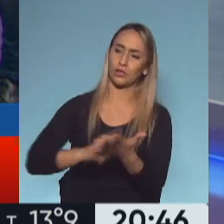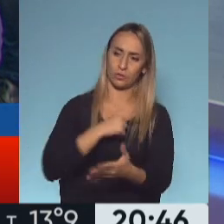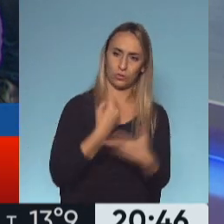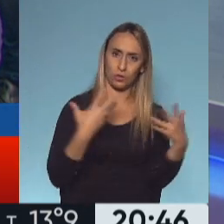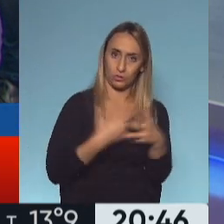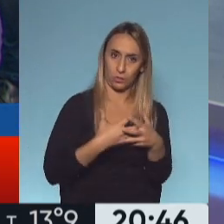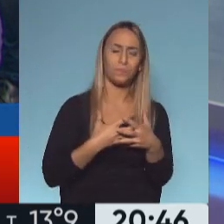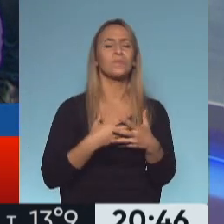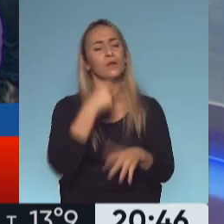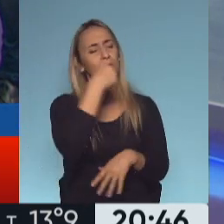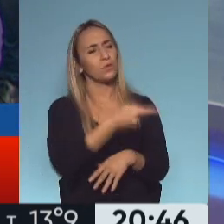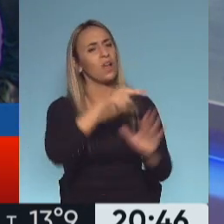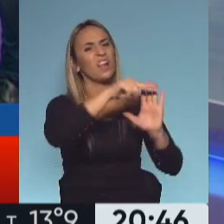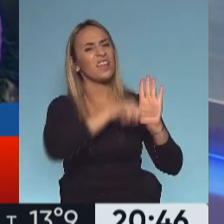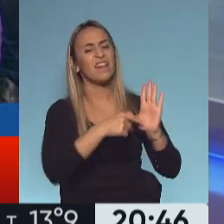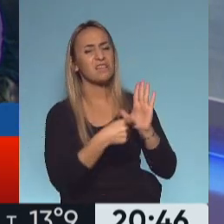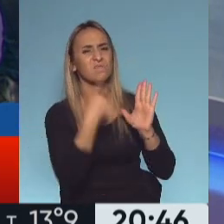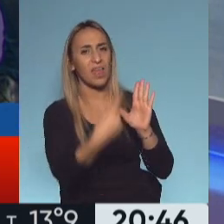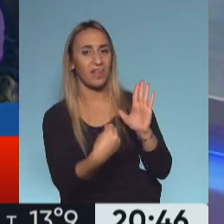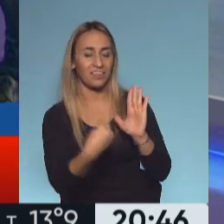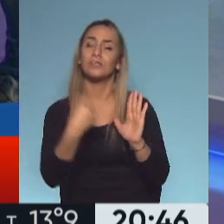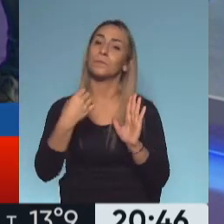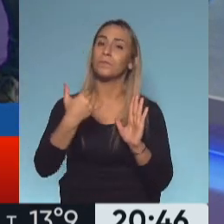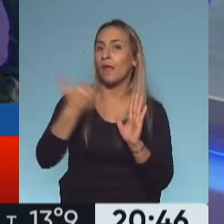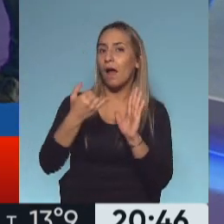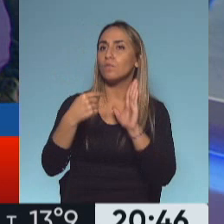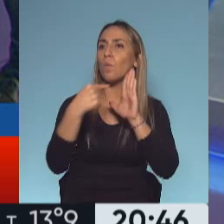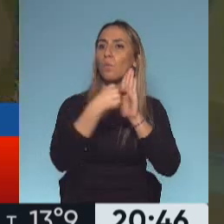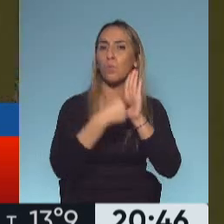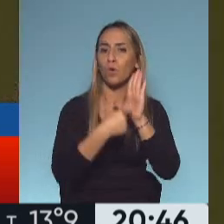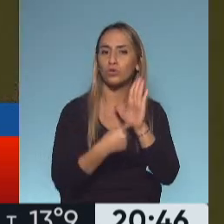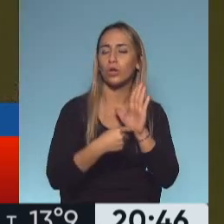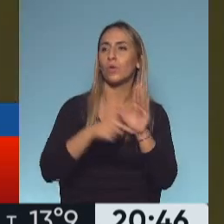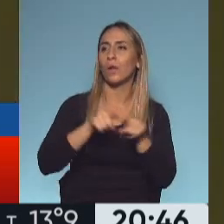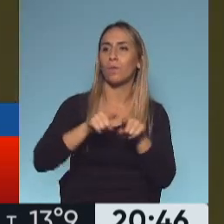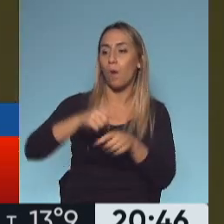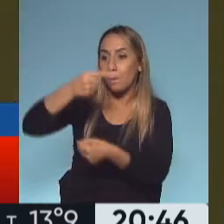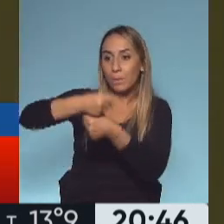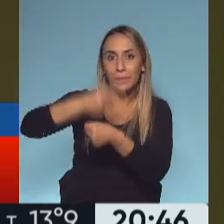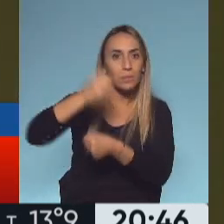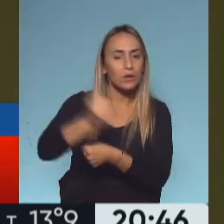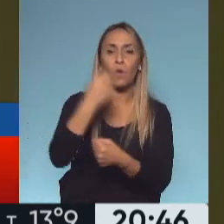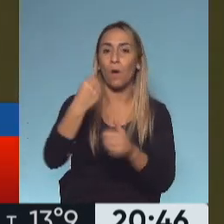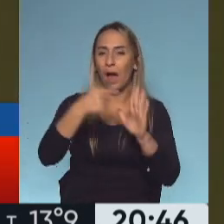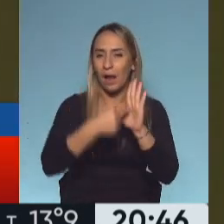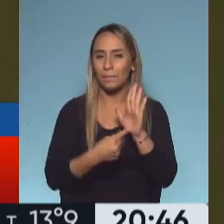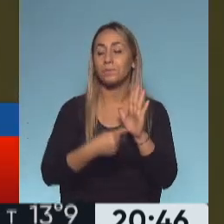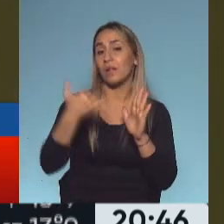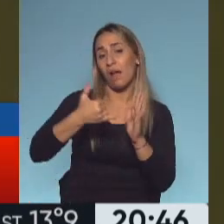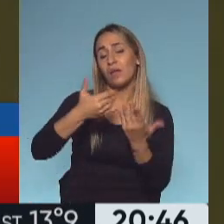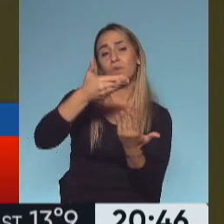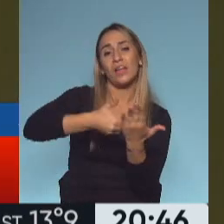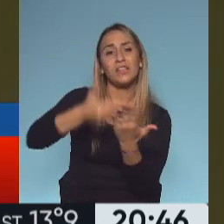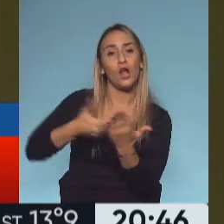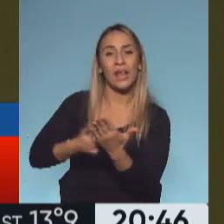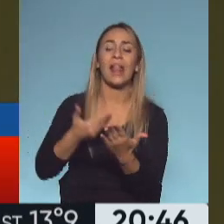lugar, intentan generar algunos principios de asignación y de prioridad, basándose, como decía antes, en scores clínicos, sí, en